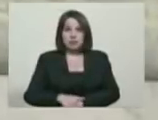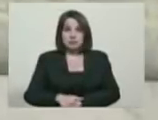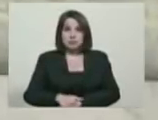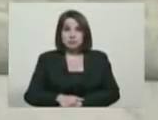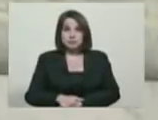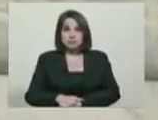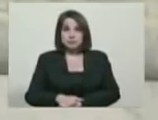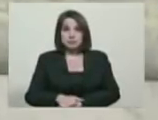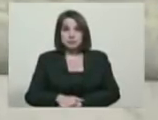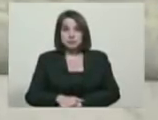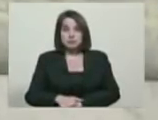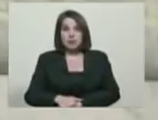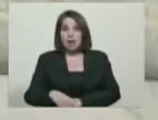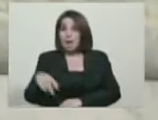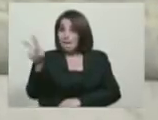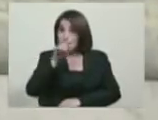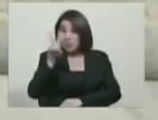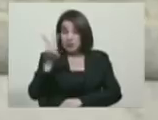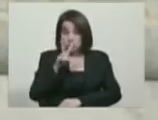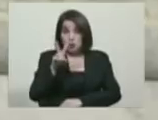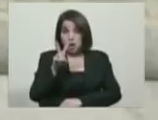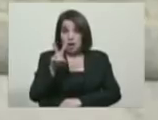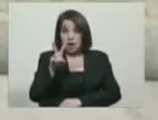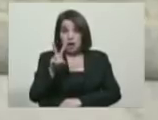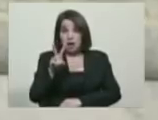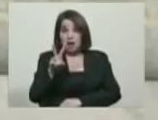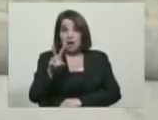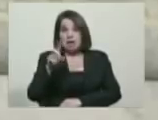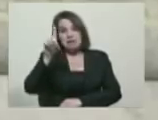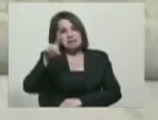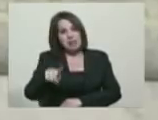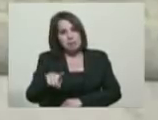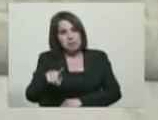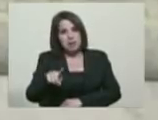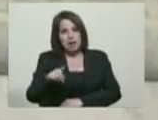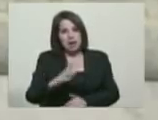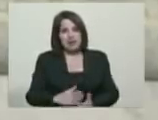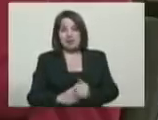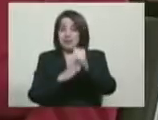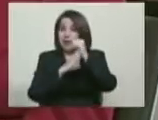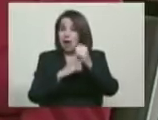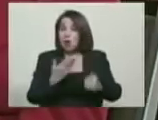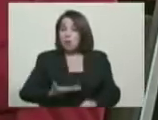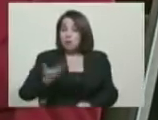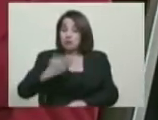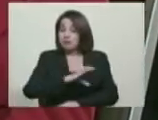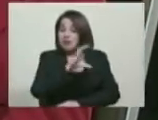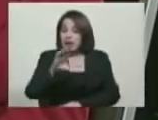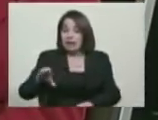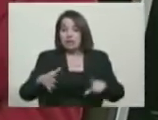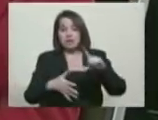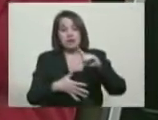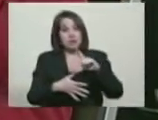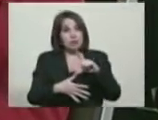Venezuela, en nuestra región latinoamericana caribeña, tiene un liderazgo importante también